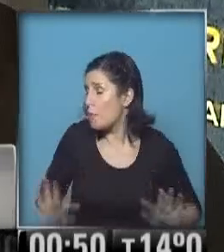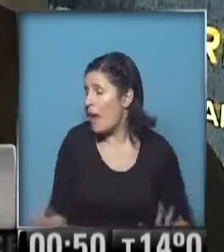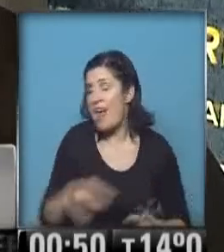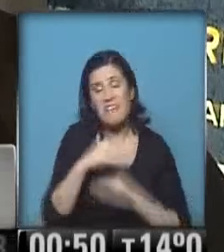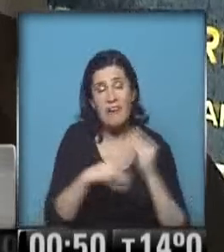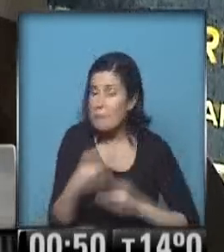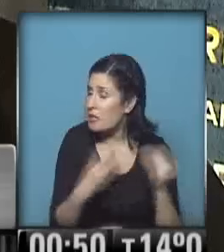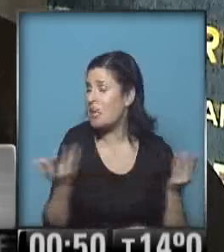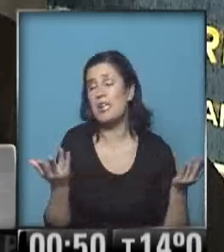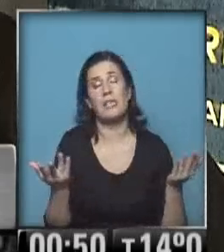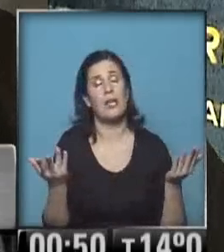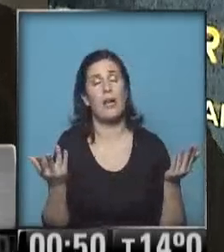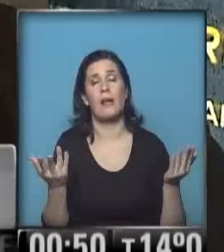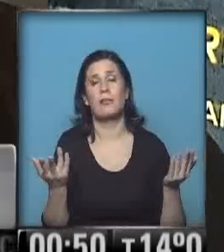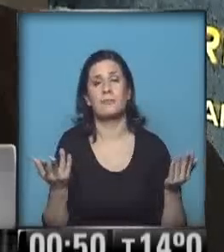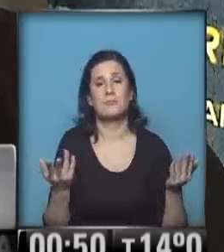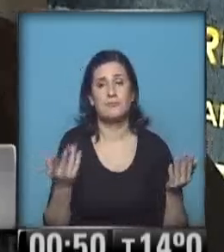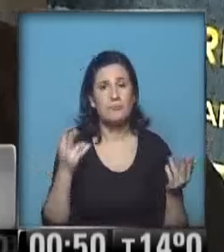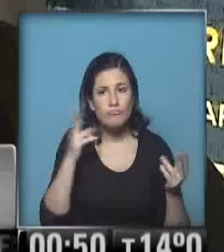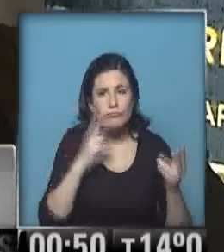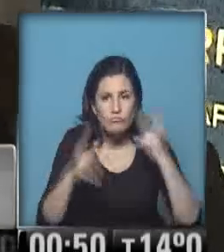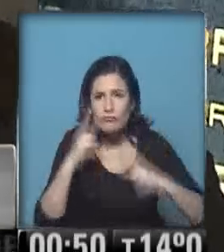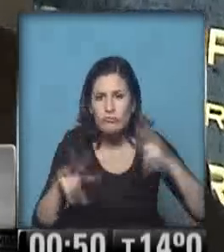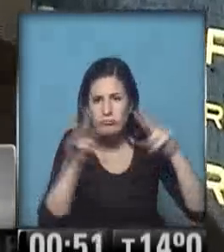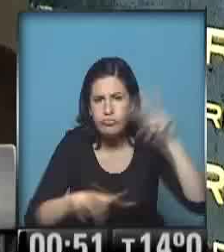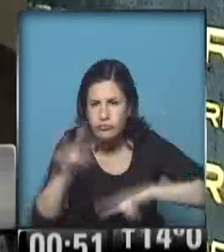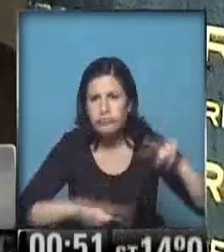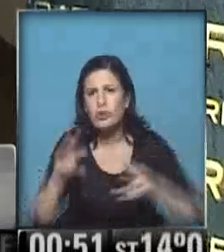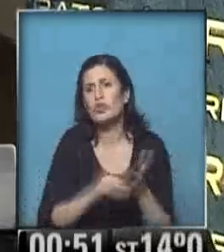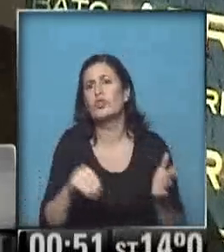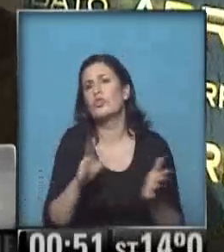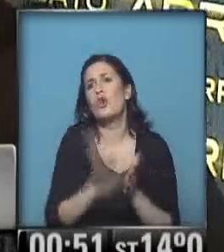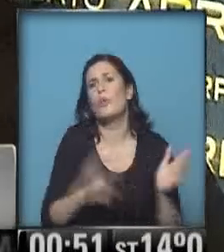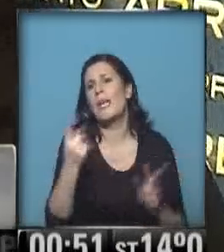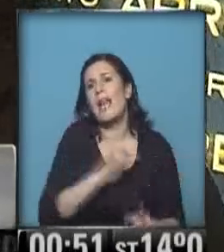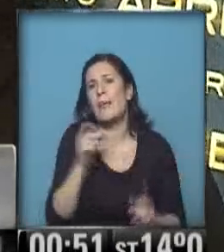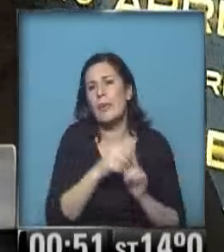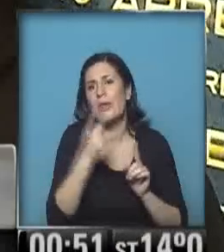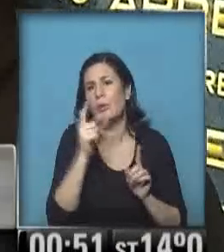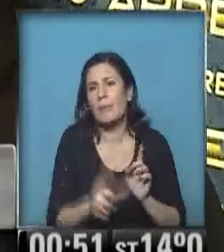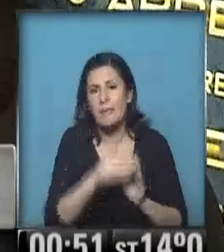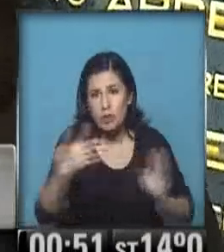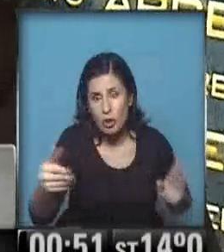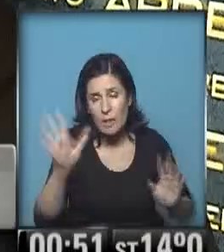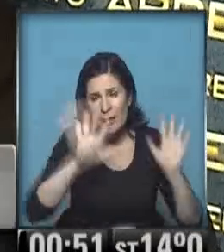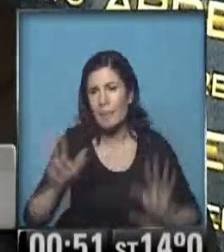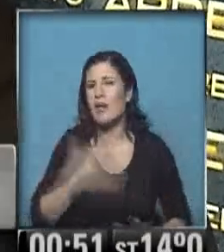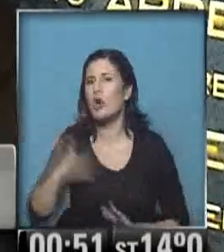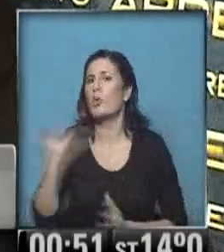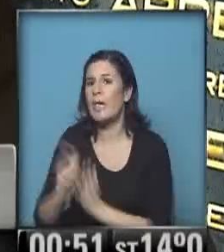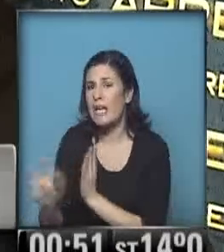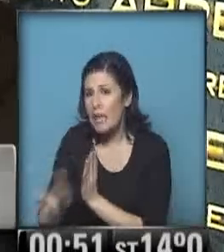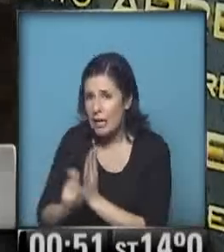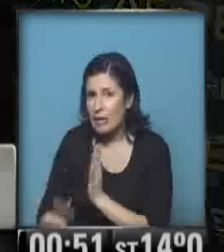constituida, que está investigando un caso real para ficcionarlo, para hacer su próxima novela, y de alguna forma empieza a encontrar